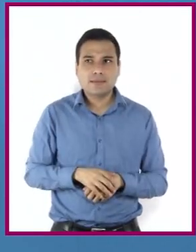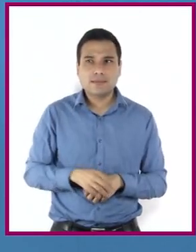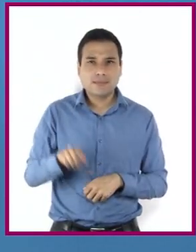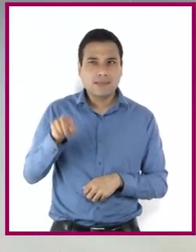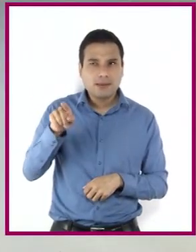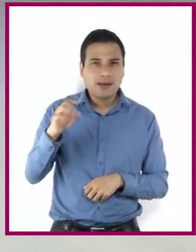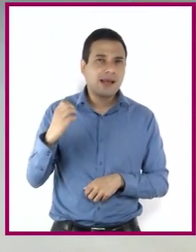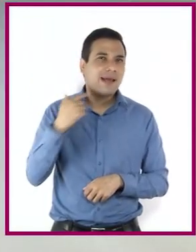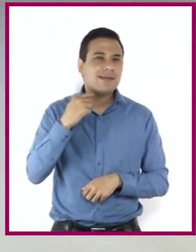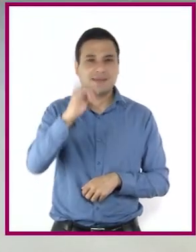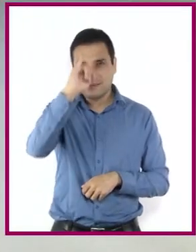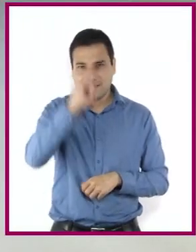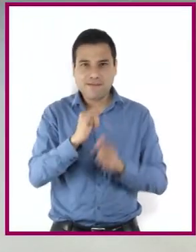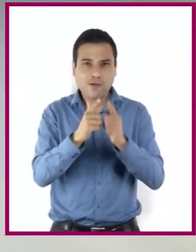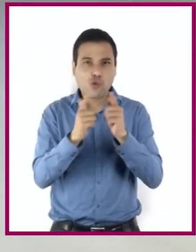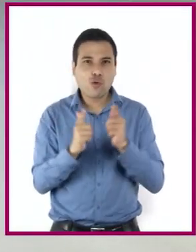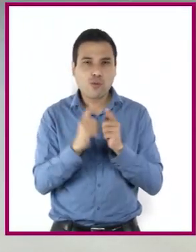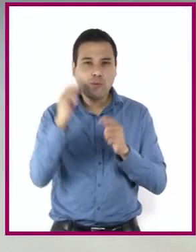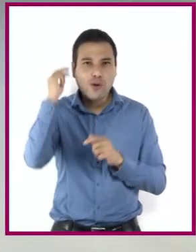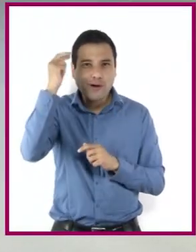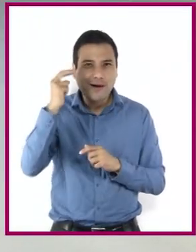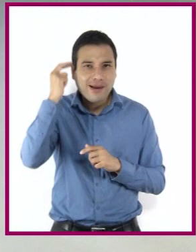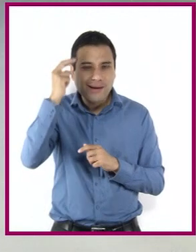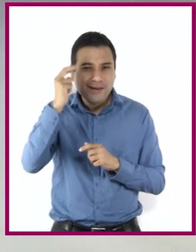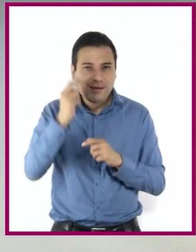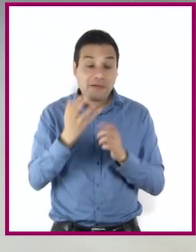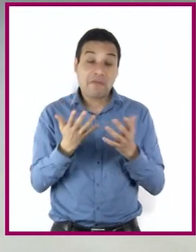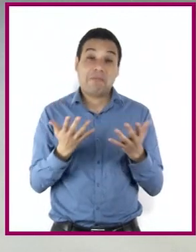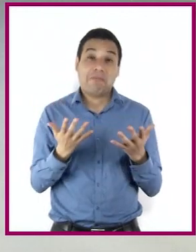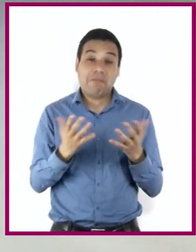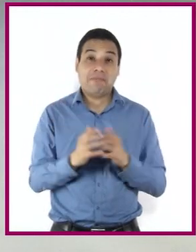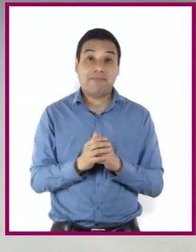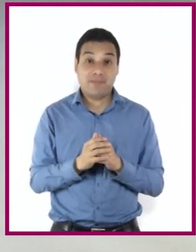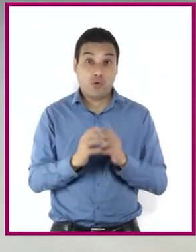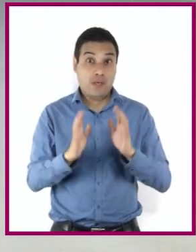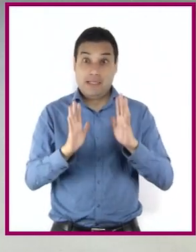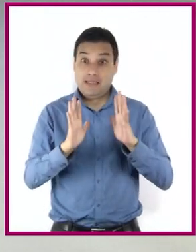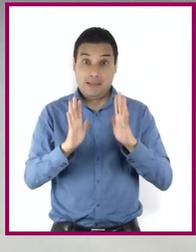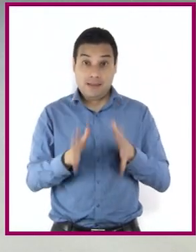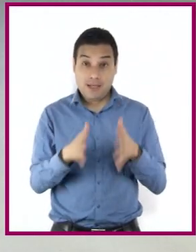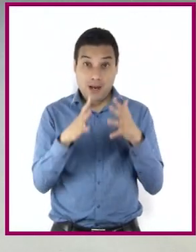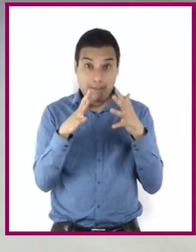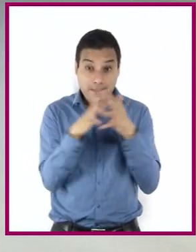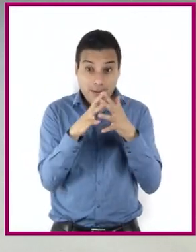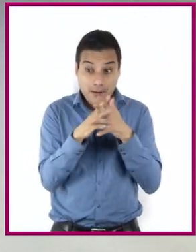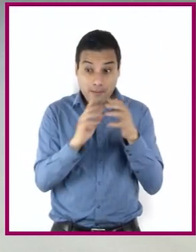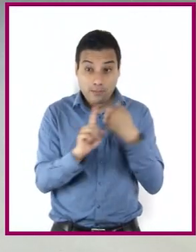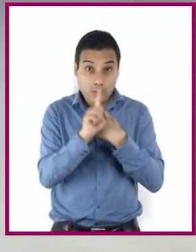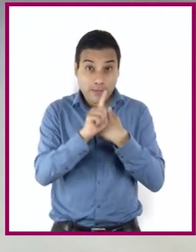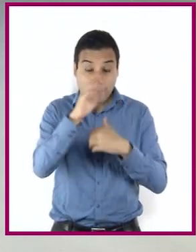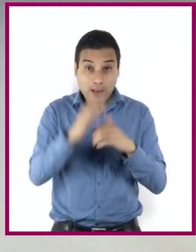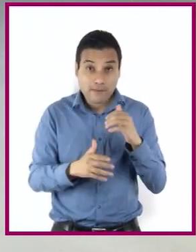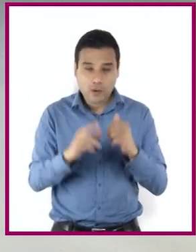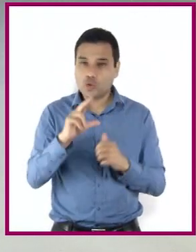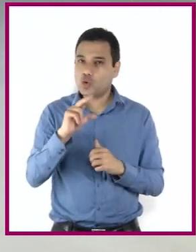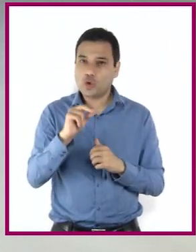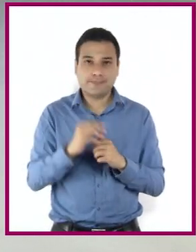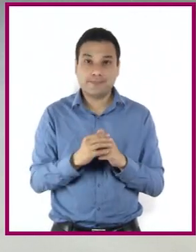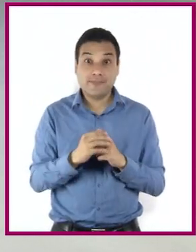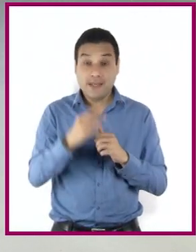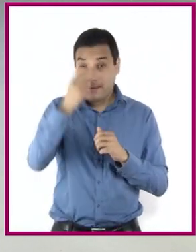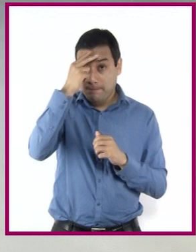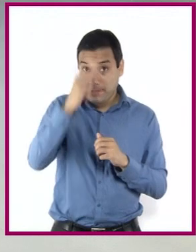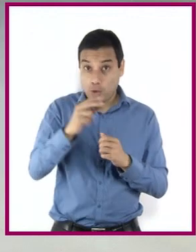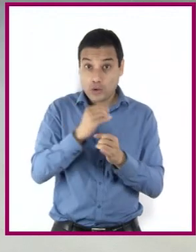locura! Pero la consumación de la independencia no significó el fin de los conflictos de nuestro país. En las primeras décadas de vida